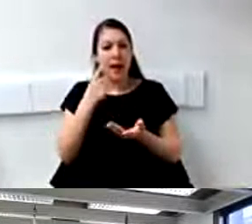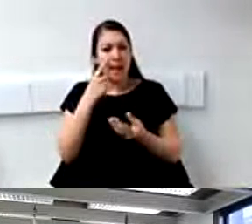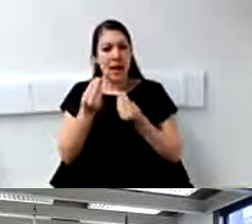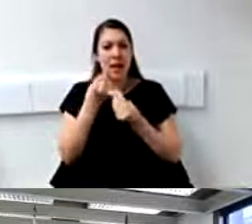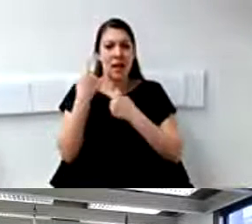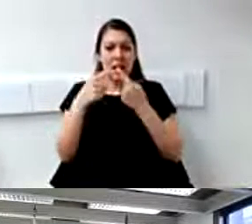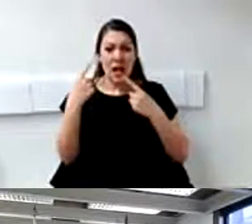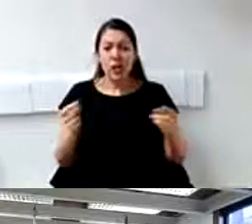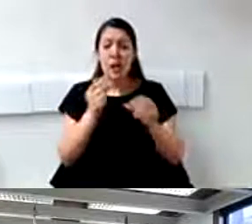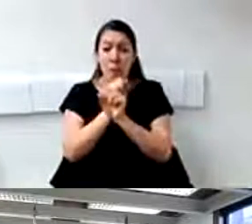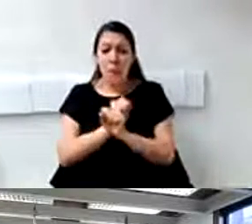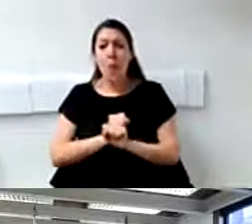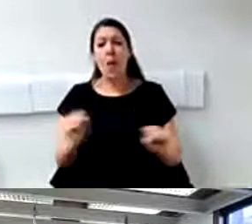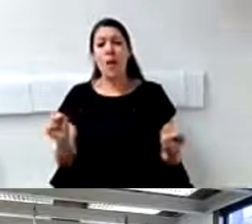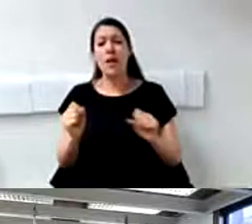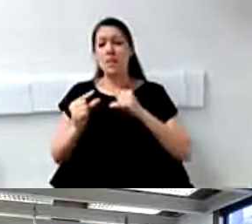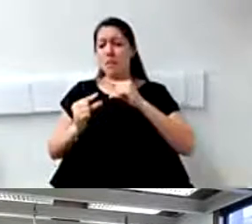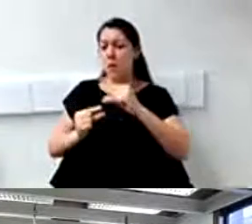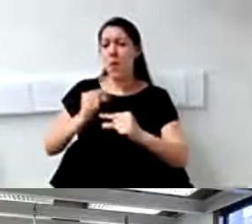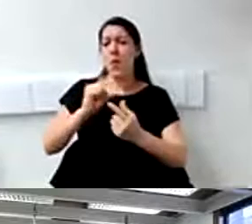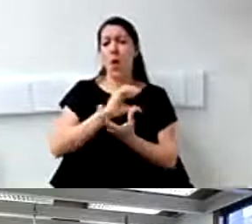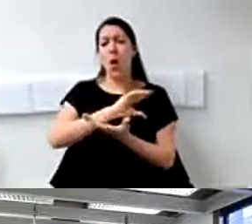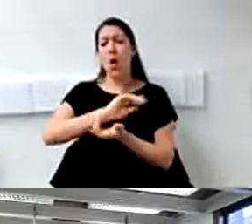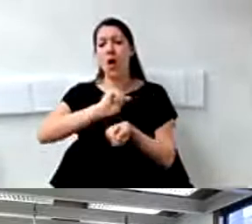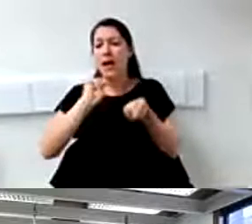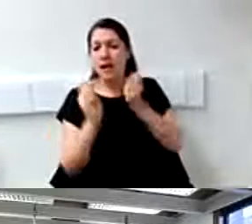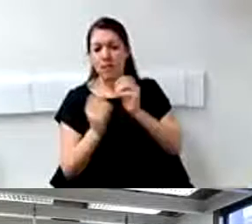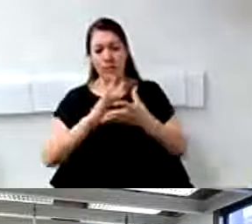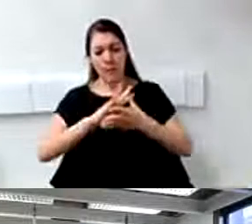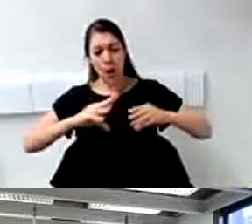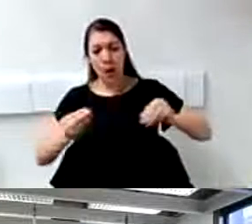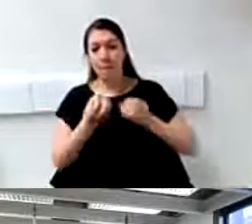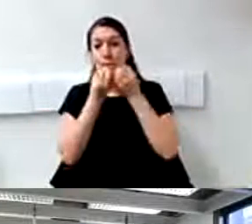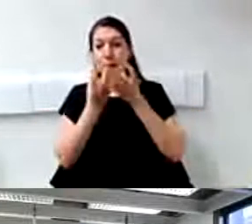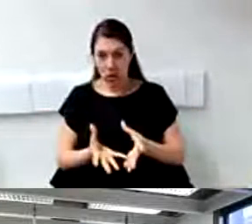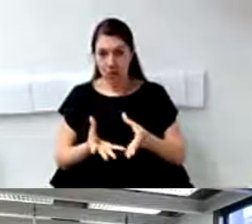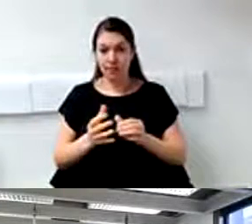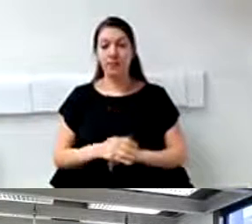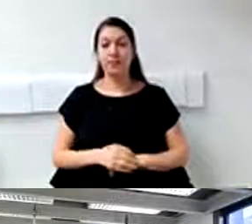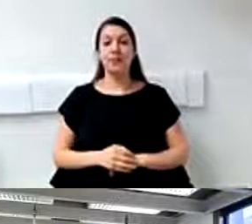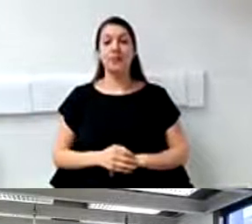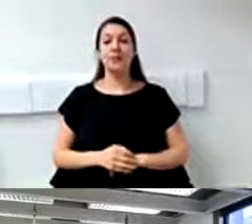se pueden ir adecuando y mejorando. Y por acá